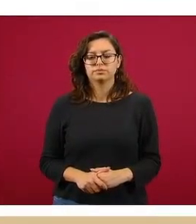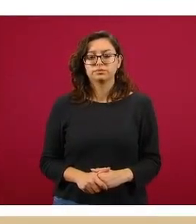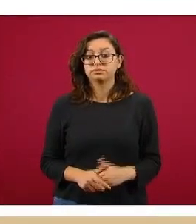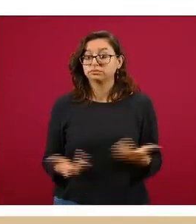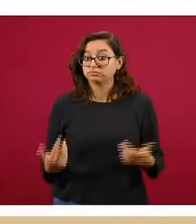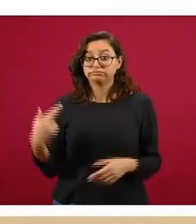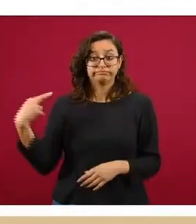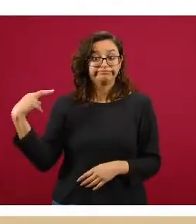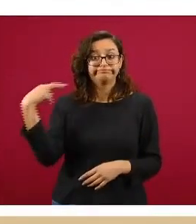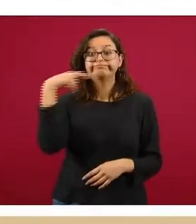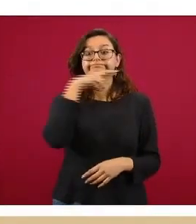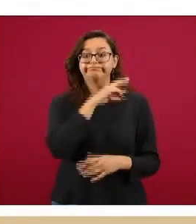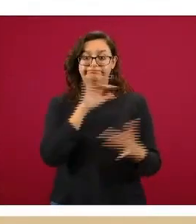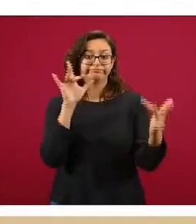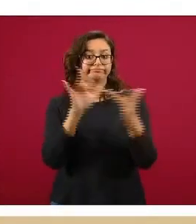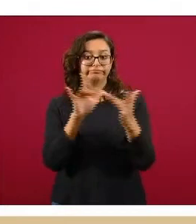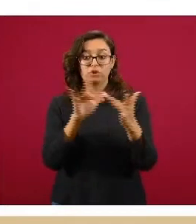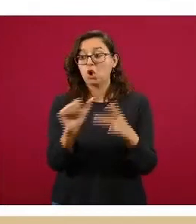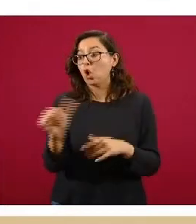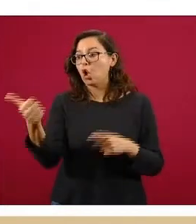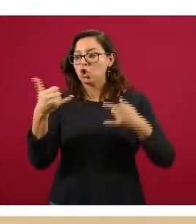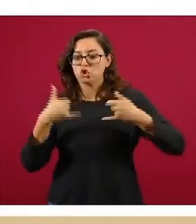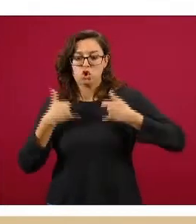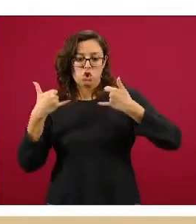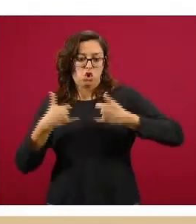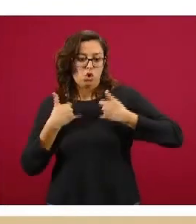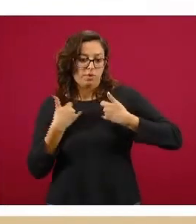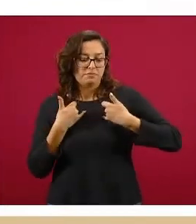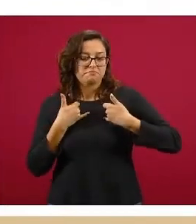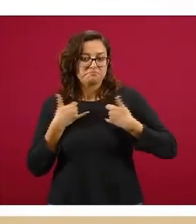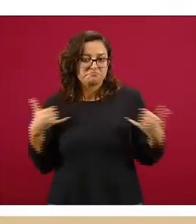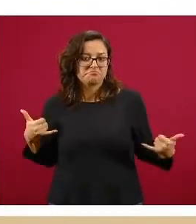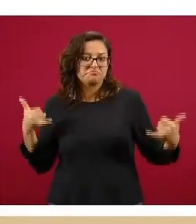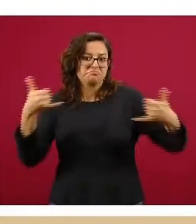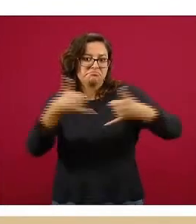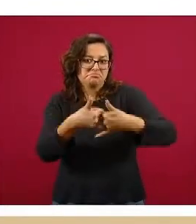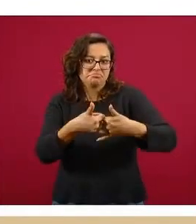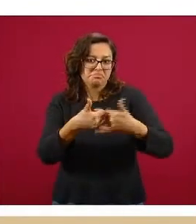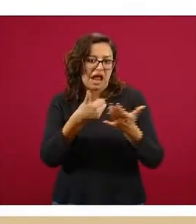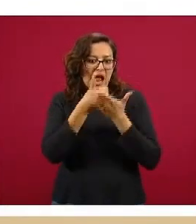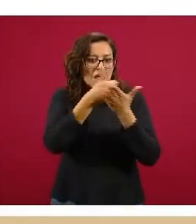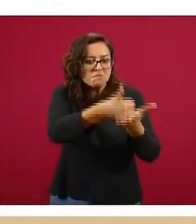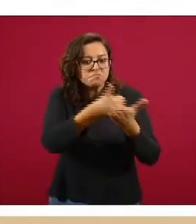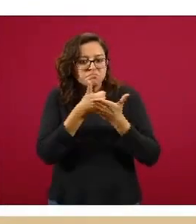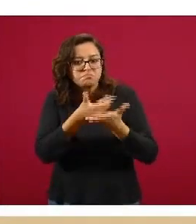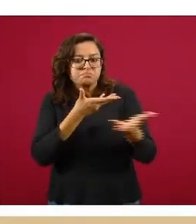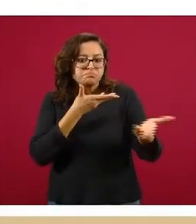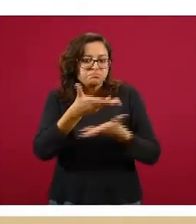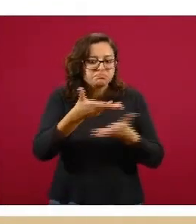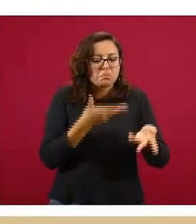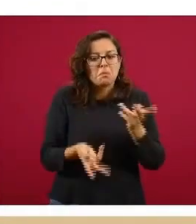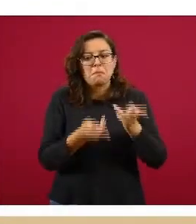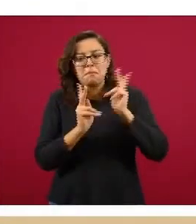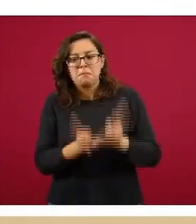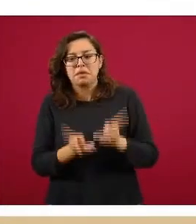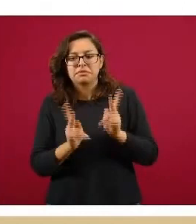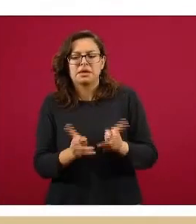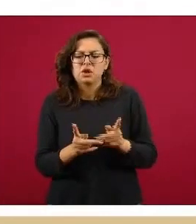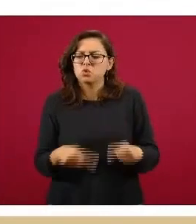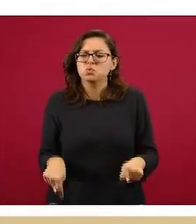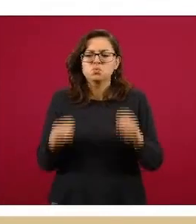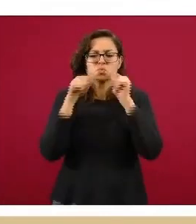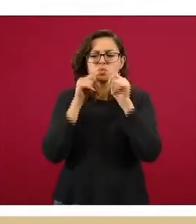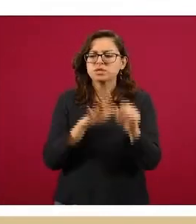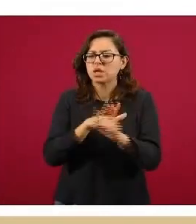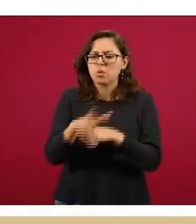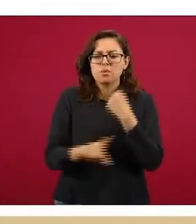manera inmediata le darán vinculación con otro joven para que sea de persona a persona y que puedan tener un acompañamiento dependiendo el tema que traiga, el